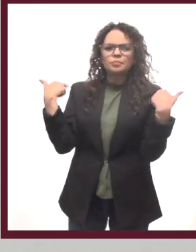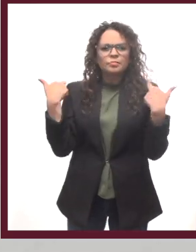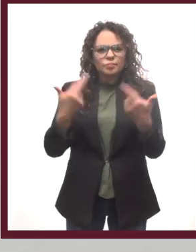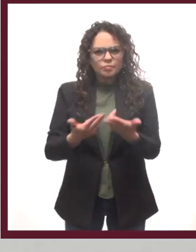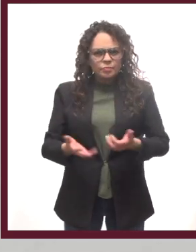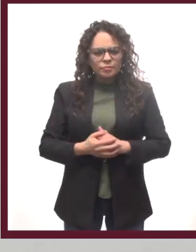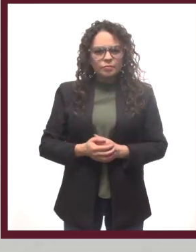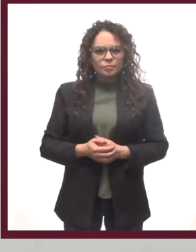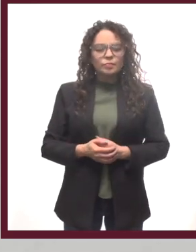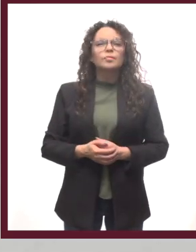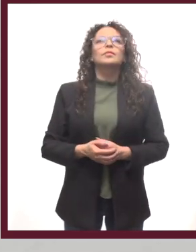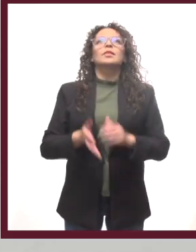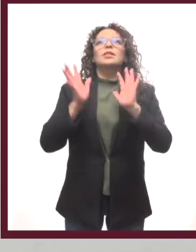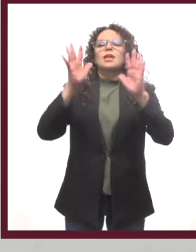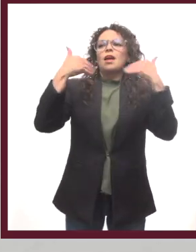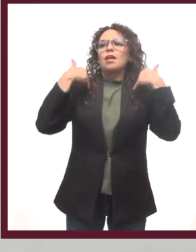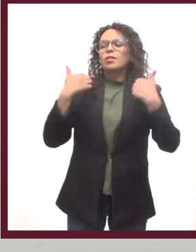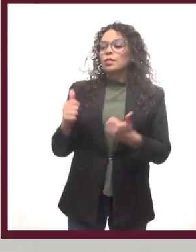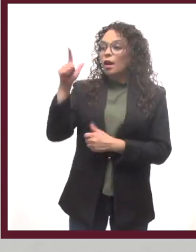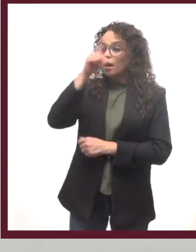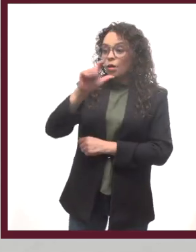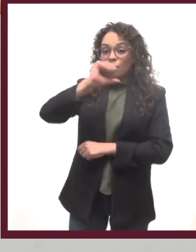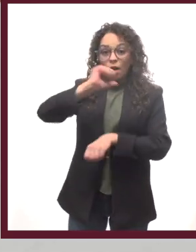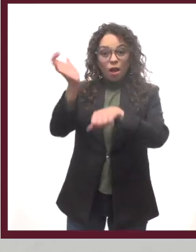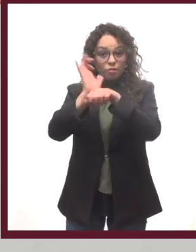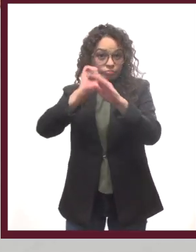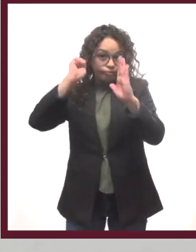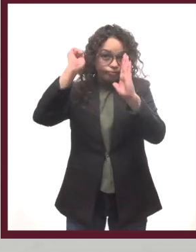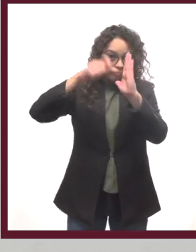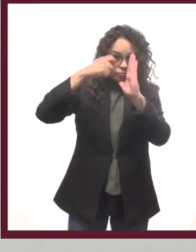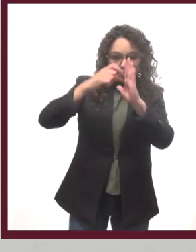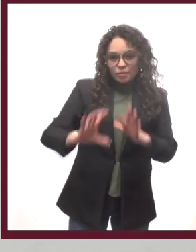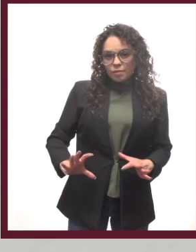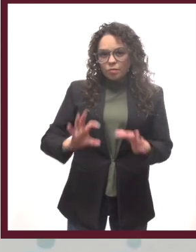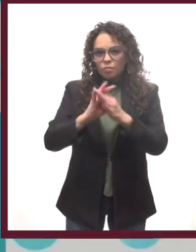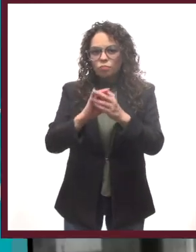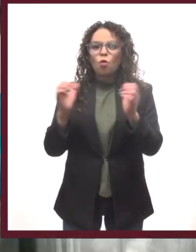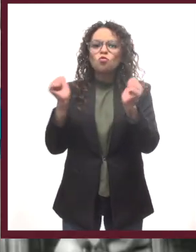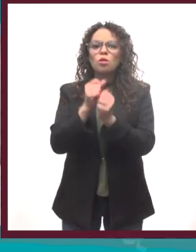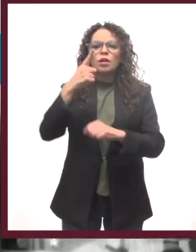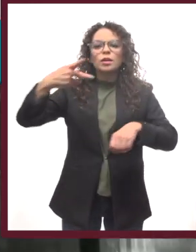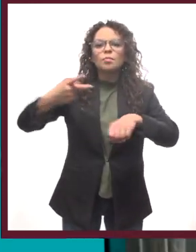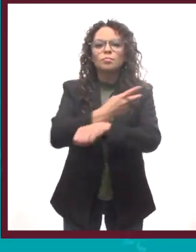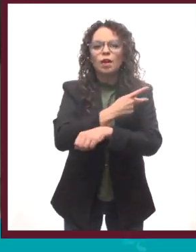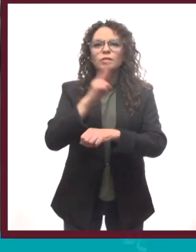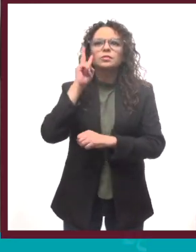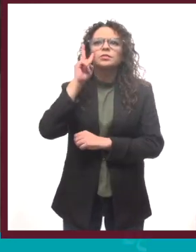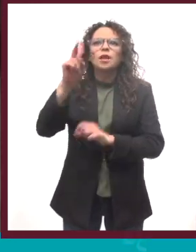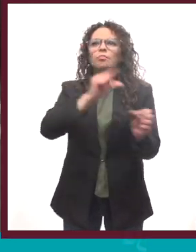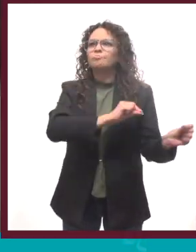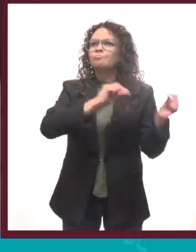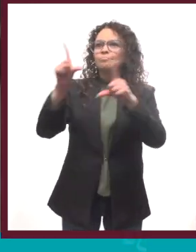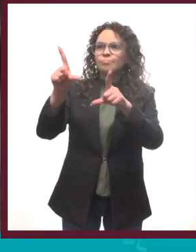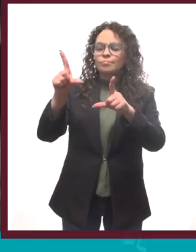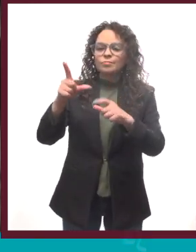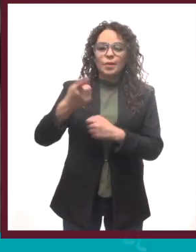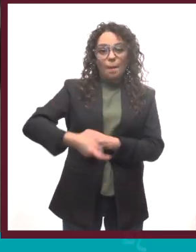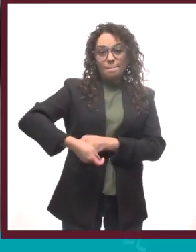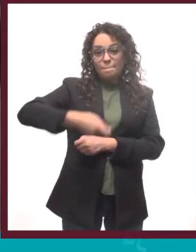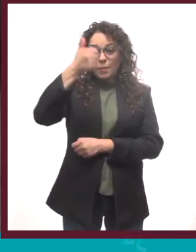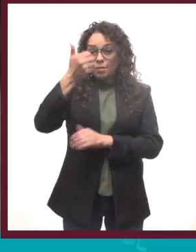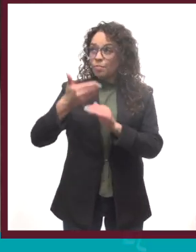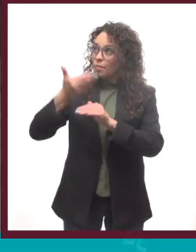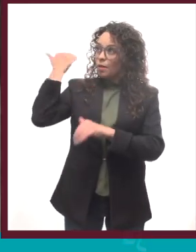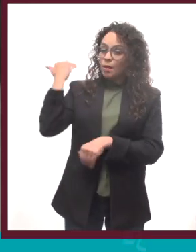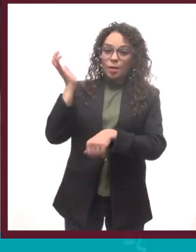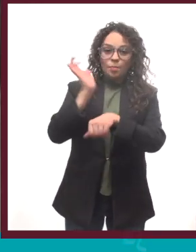Ya entiendo. El lenguaje cinematográfico nos envuelve para que nos involucremos con lo que sucede en pantalla. En las